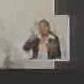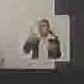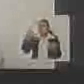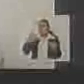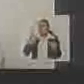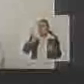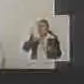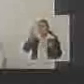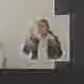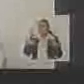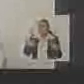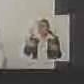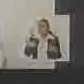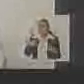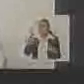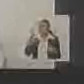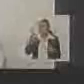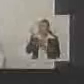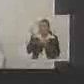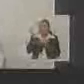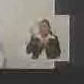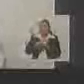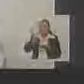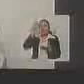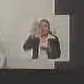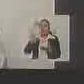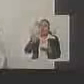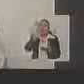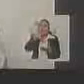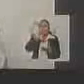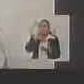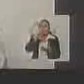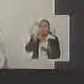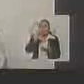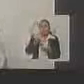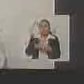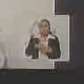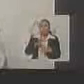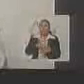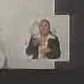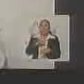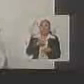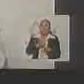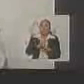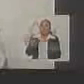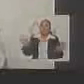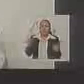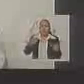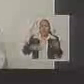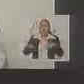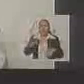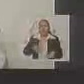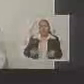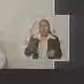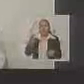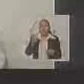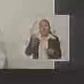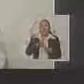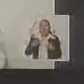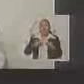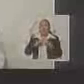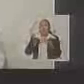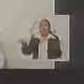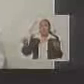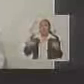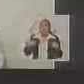una transparencia y un cero tolerancia a la corrupción. ¿Por qué? Porque ya es momento de que brindemos la confianza